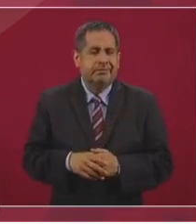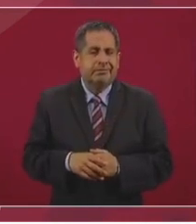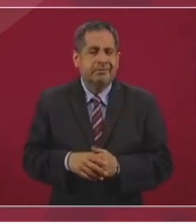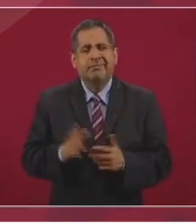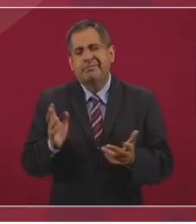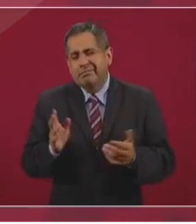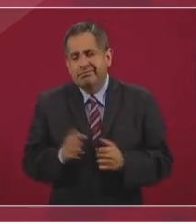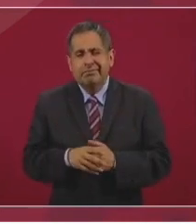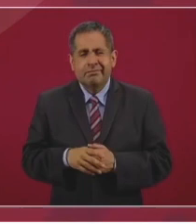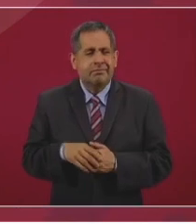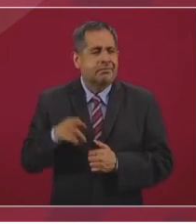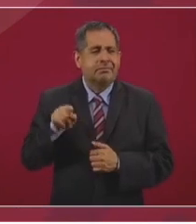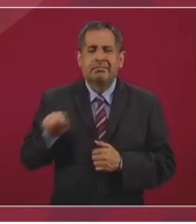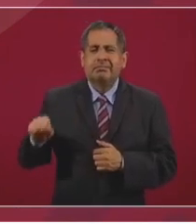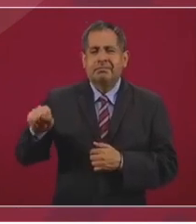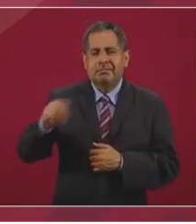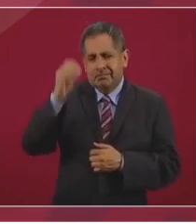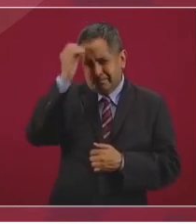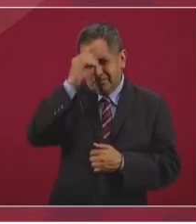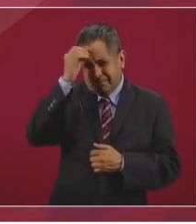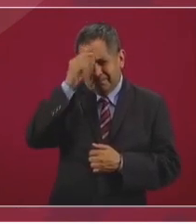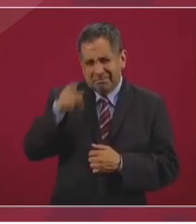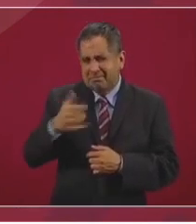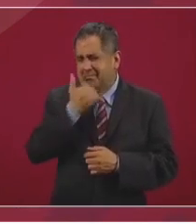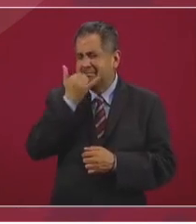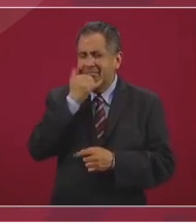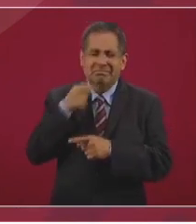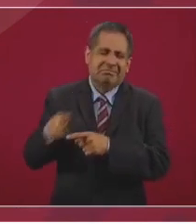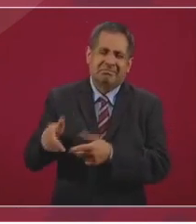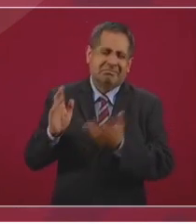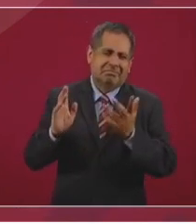creo que todas esas opiniones son incorrectas.